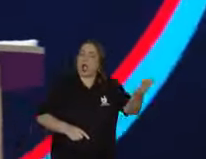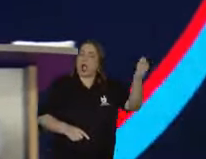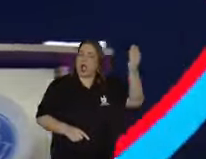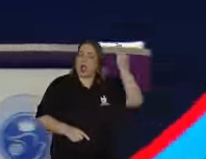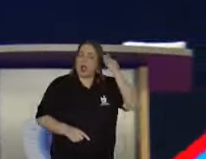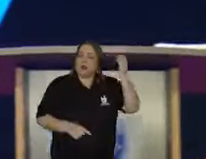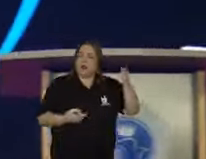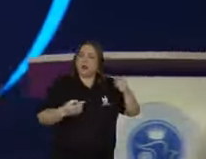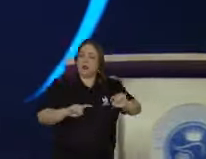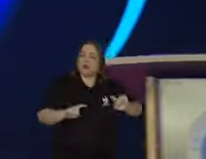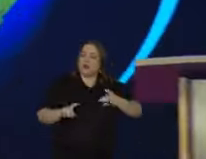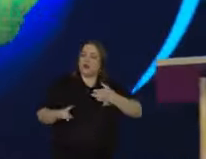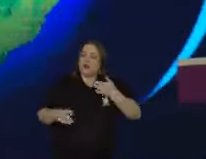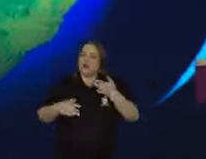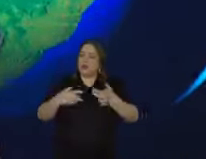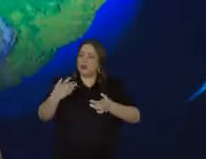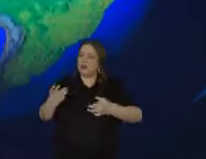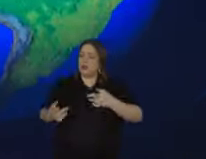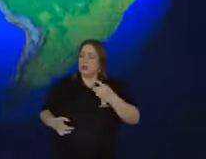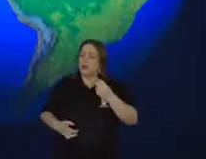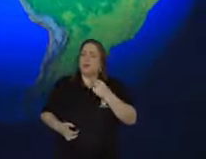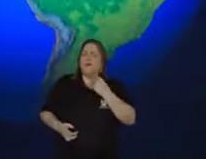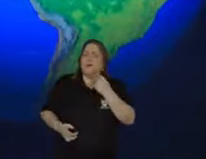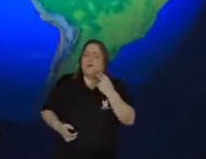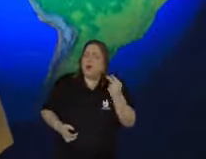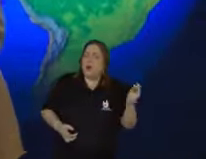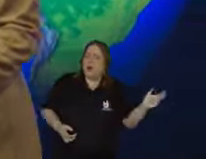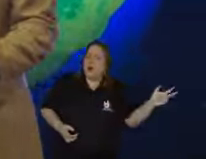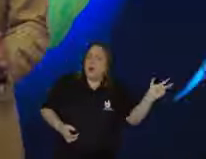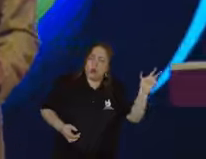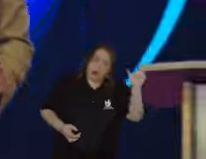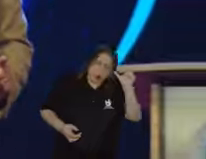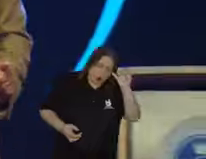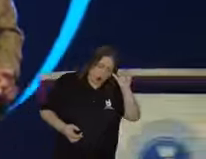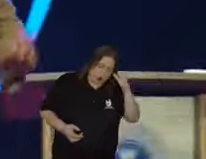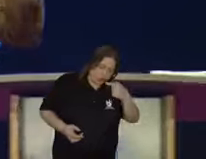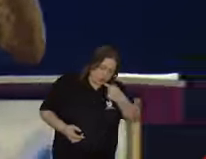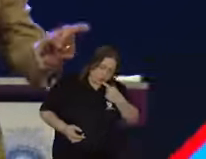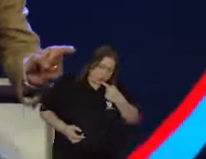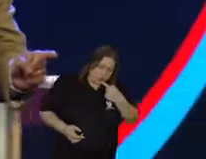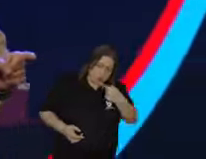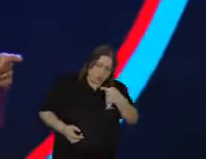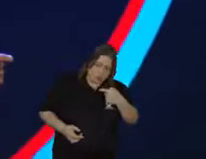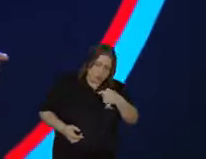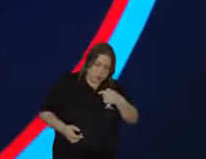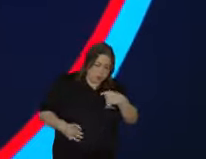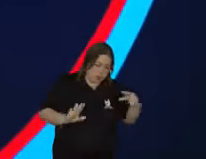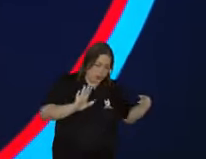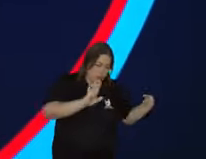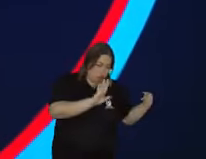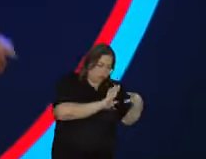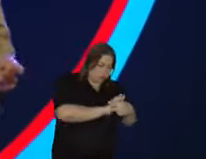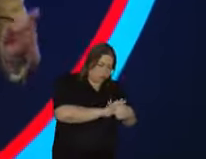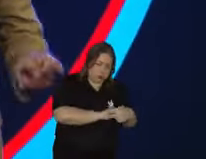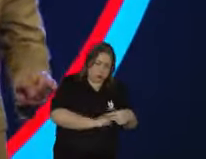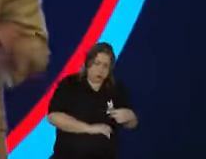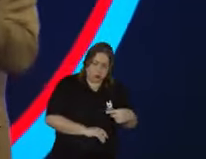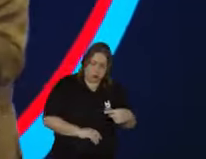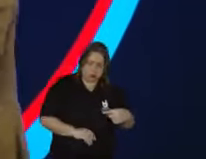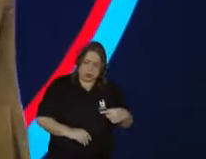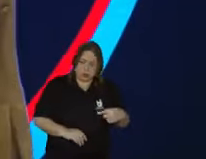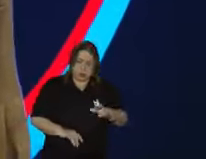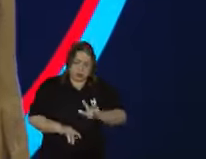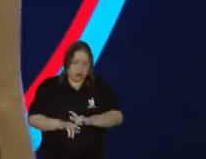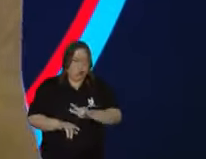Yo sentí la voz del mismo infierno que me decía: te mato, este avión